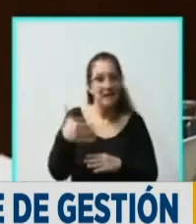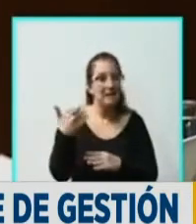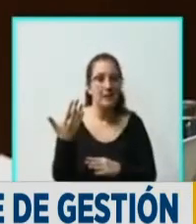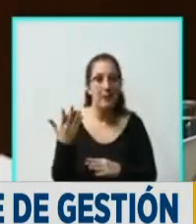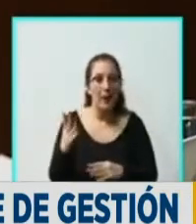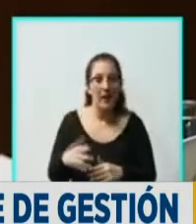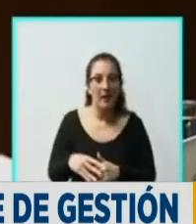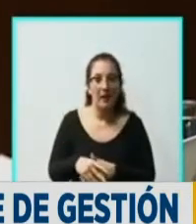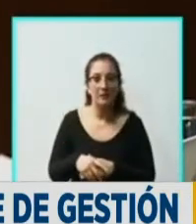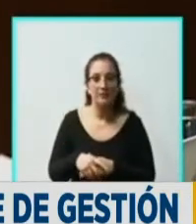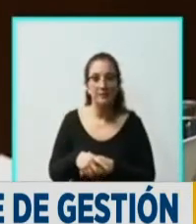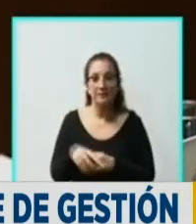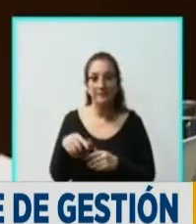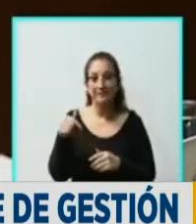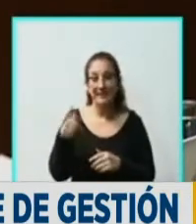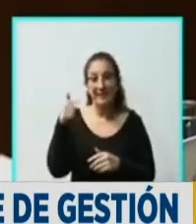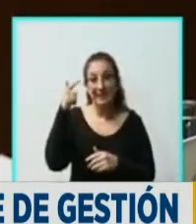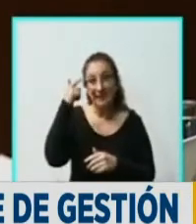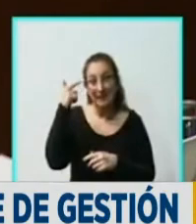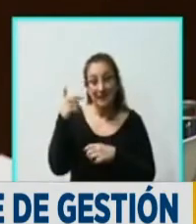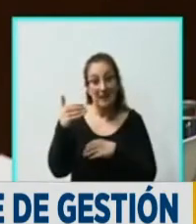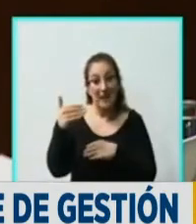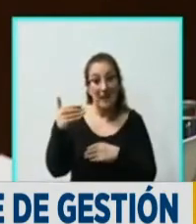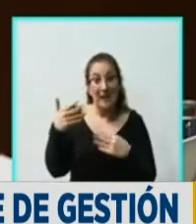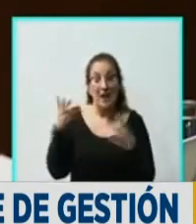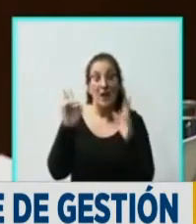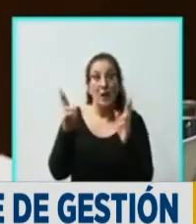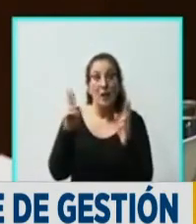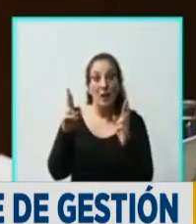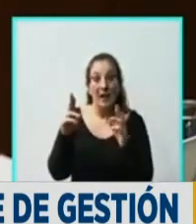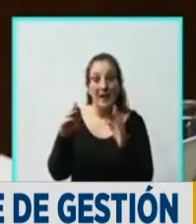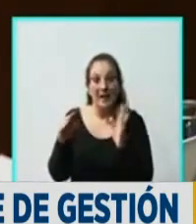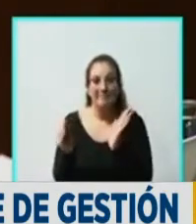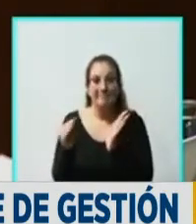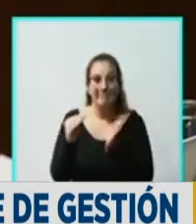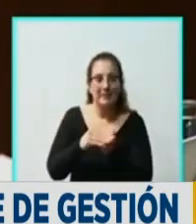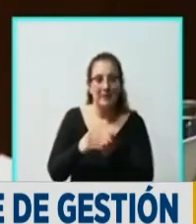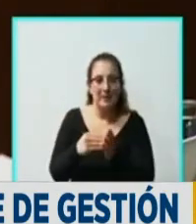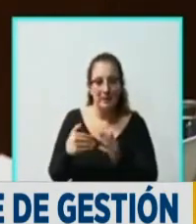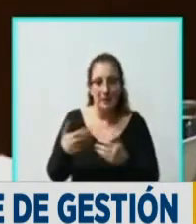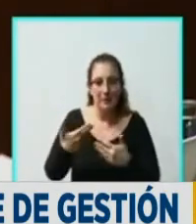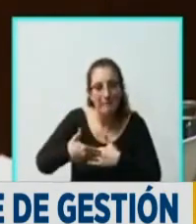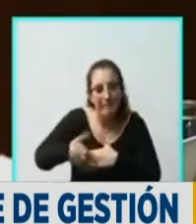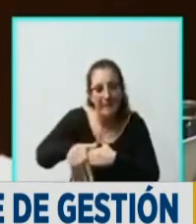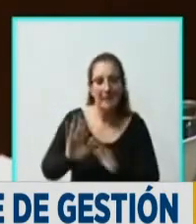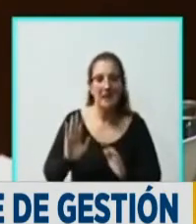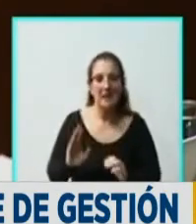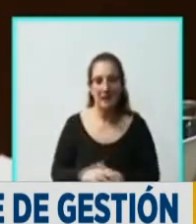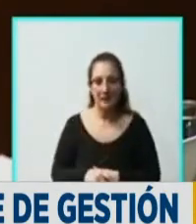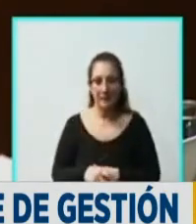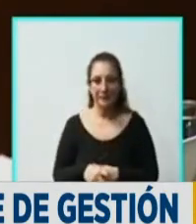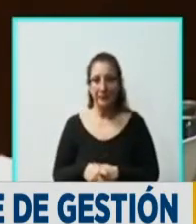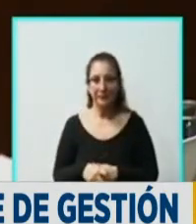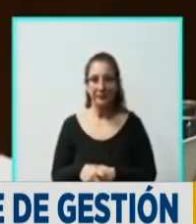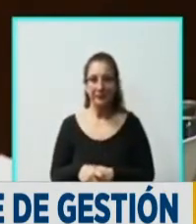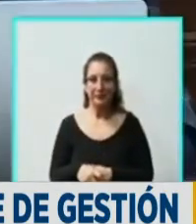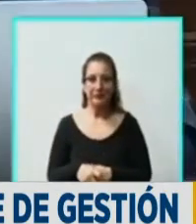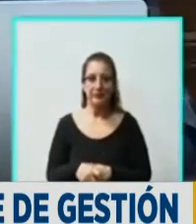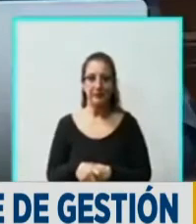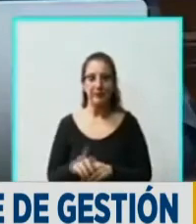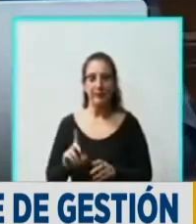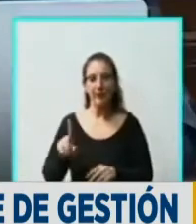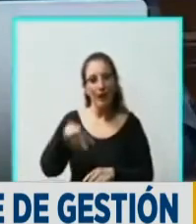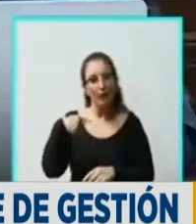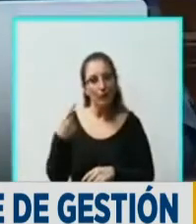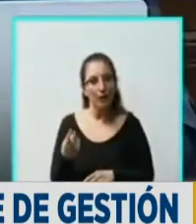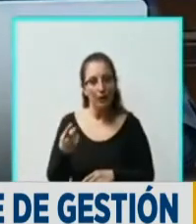Esperamos poder instrumentar esto cuando se habiliten los encuentros sociales al aire libre. El jefe de gabinete porteño señaló que en el